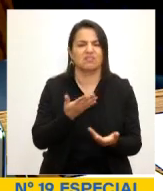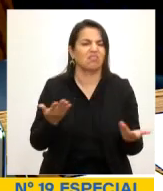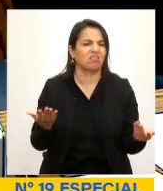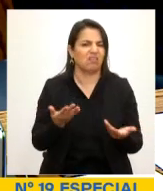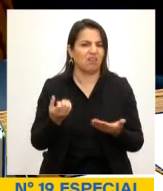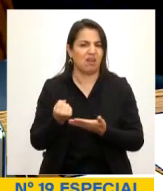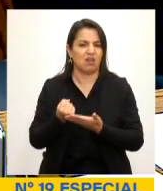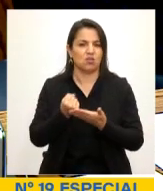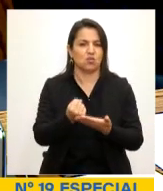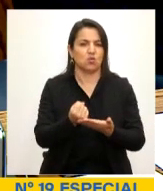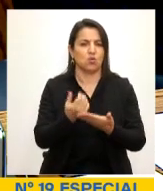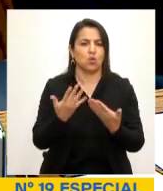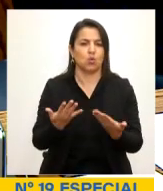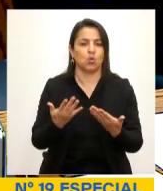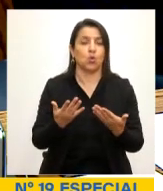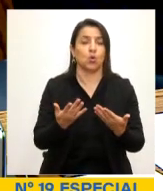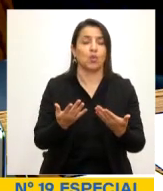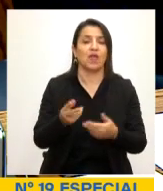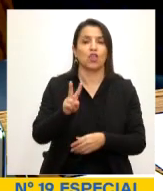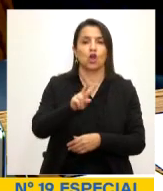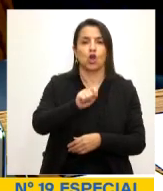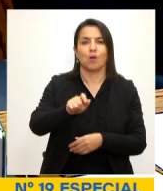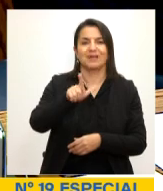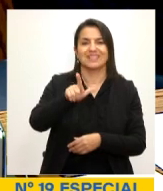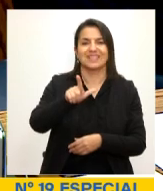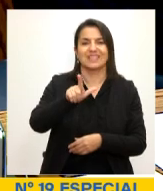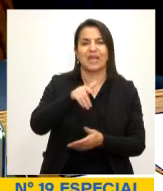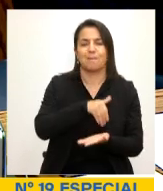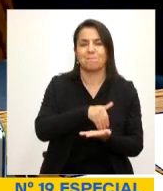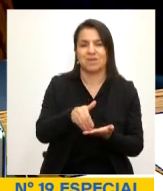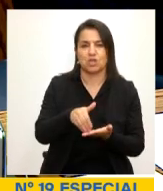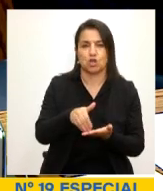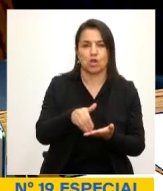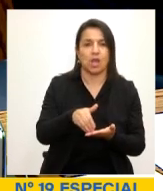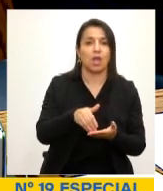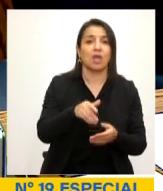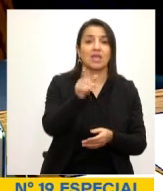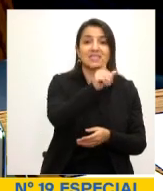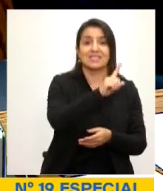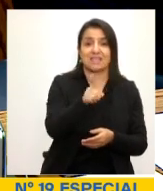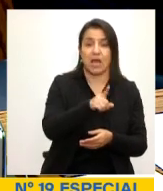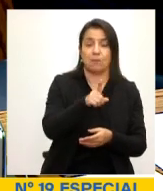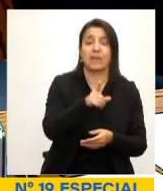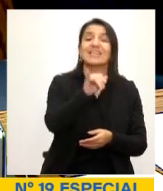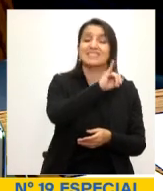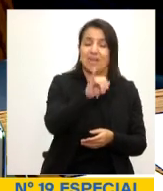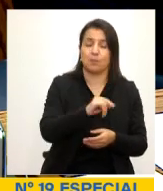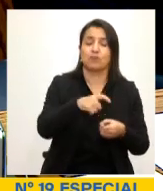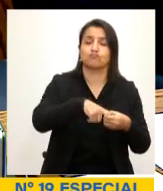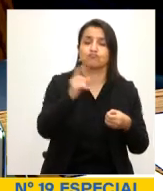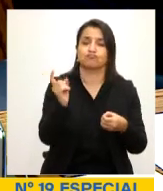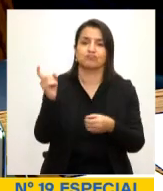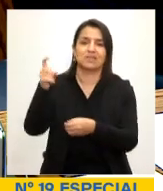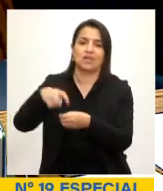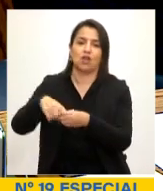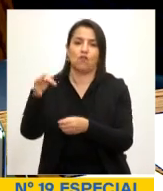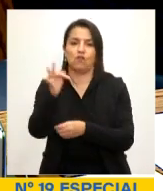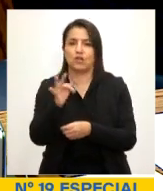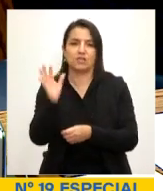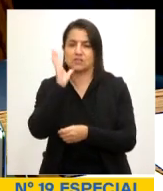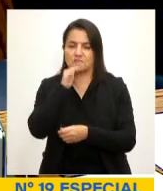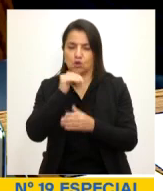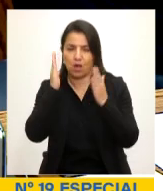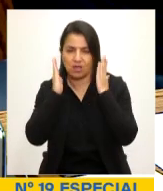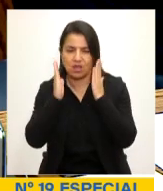migración de hasta 2,7 millones de beneficiarios de un lado al otro si fonasa no da garantías de cobertura Ni aún para sus